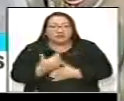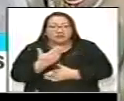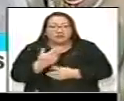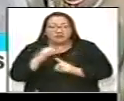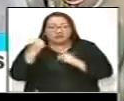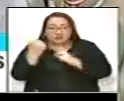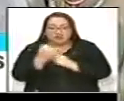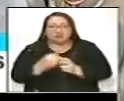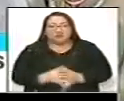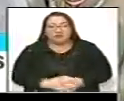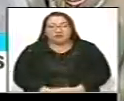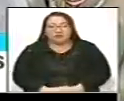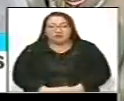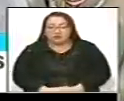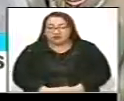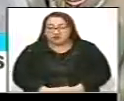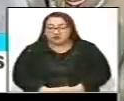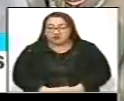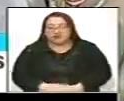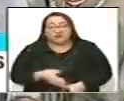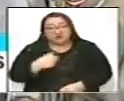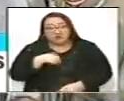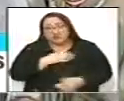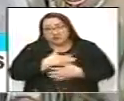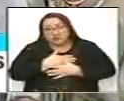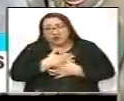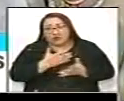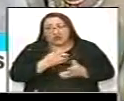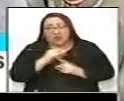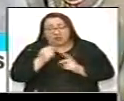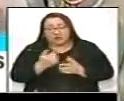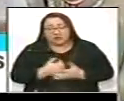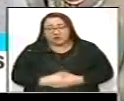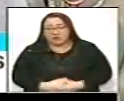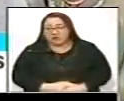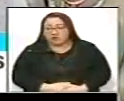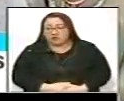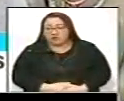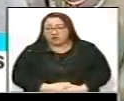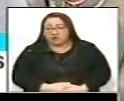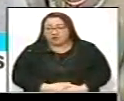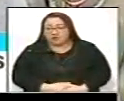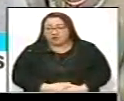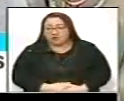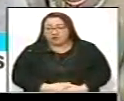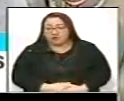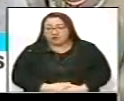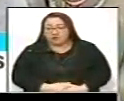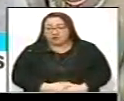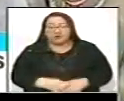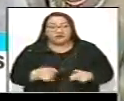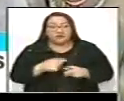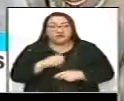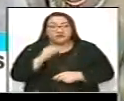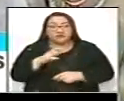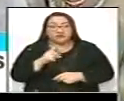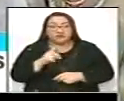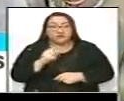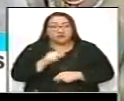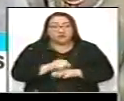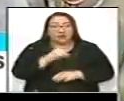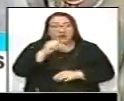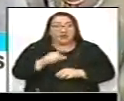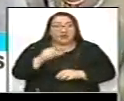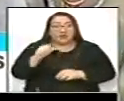la sociedad, a la nuestra en primer lugar, claro que sí, pero en cada una, porque como bien se dijo, Ancash no